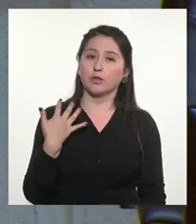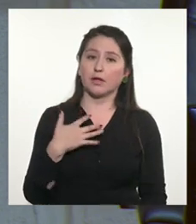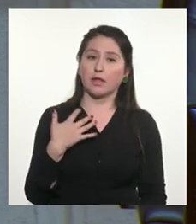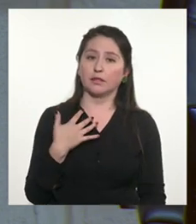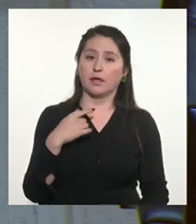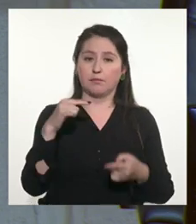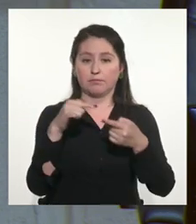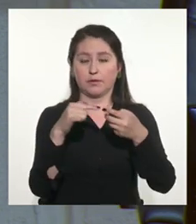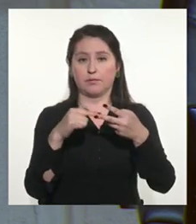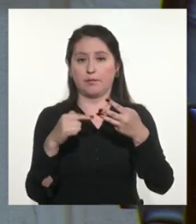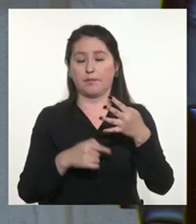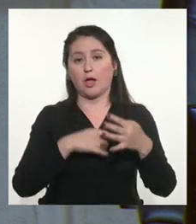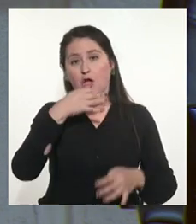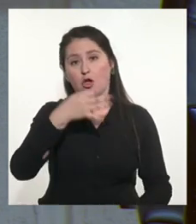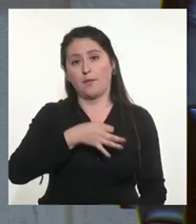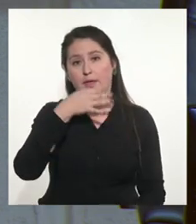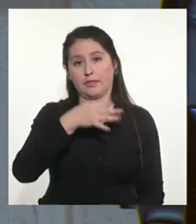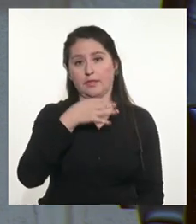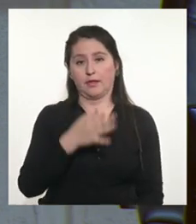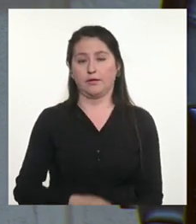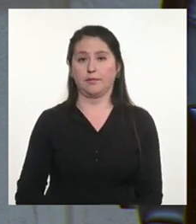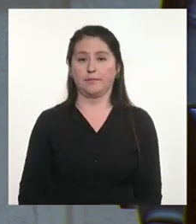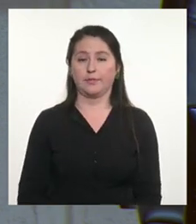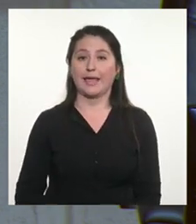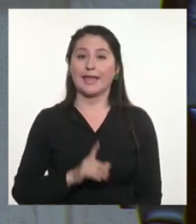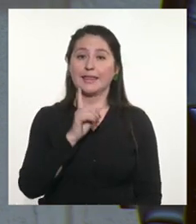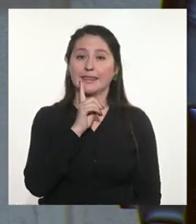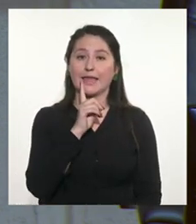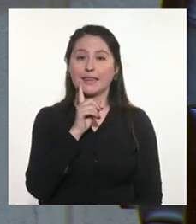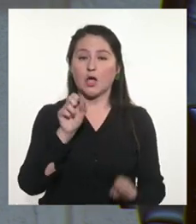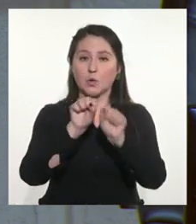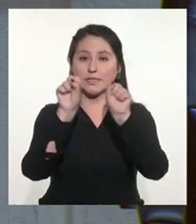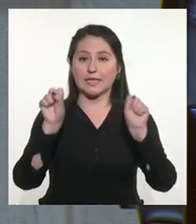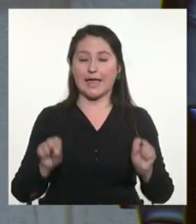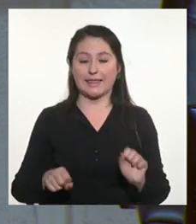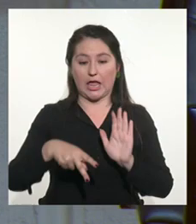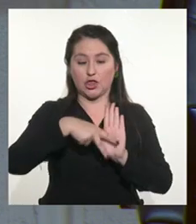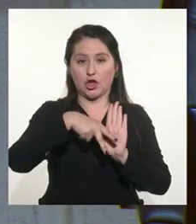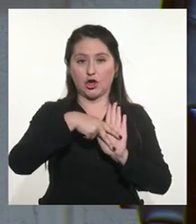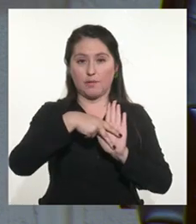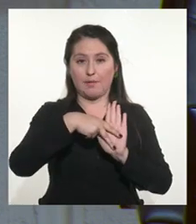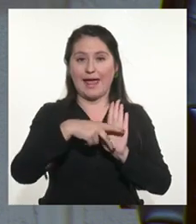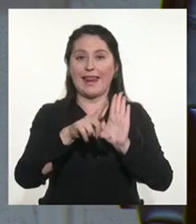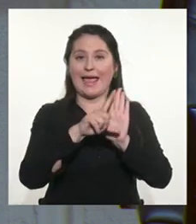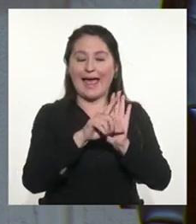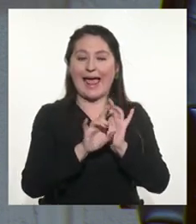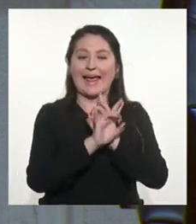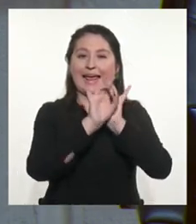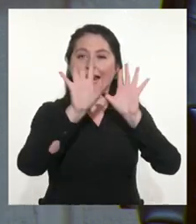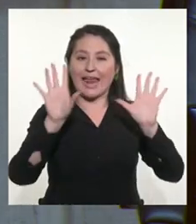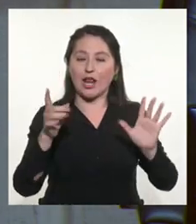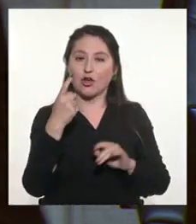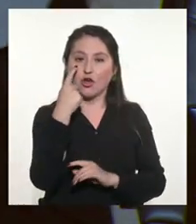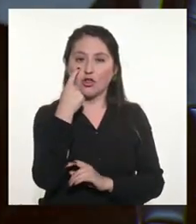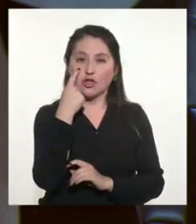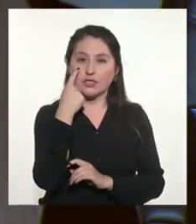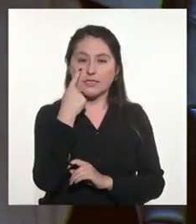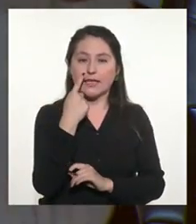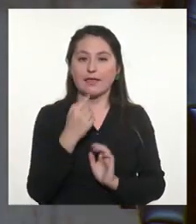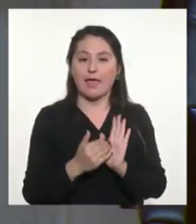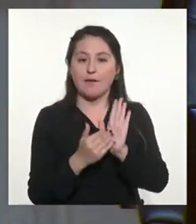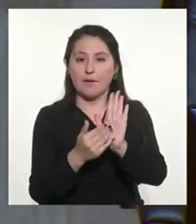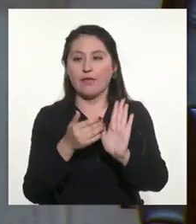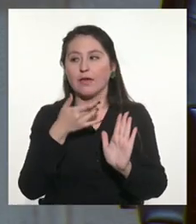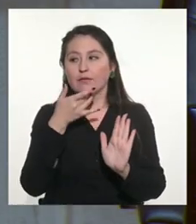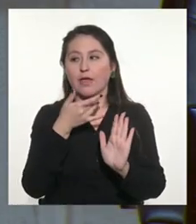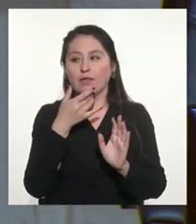de los comentarios que se dijeron tener un sistema de normas tener un sistema legal que sea claro que sea conocido y que tiende a la simpleza favorece